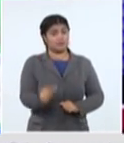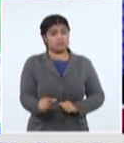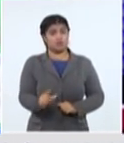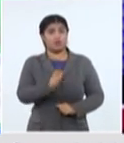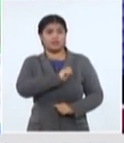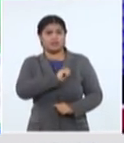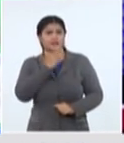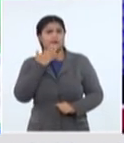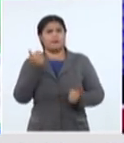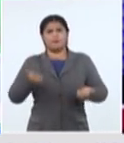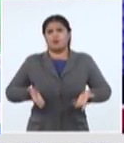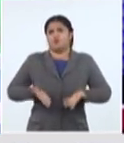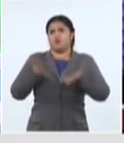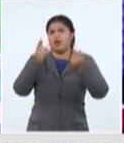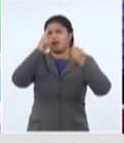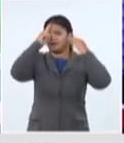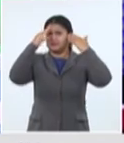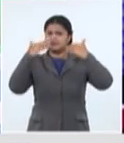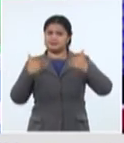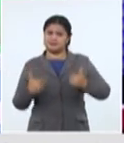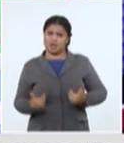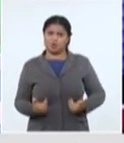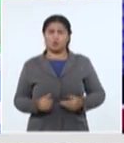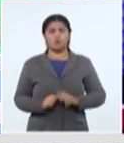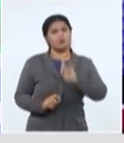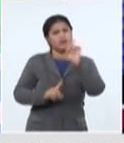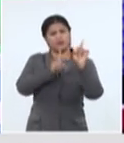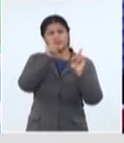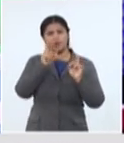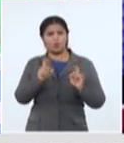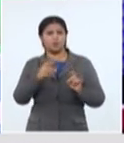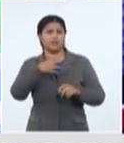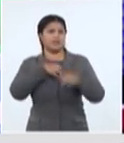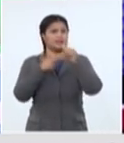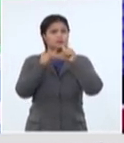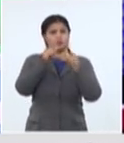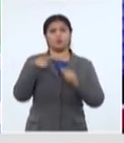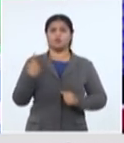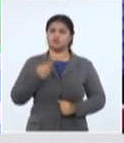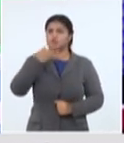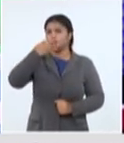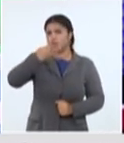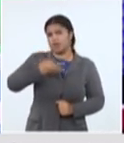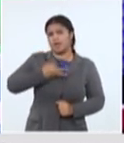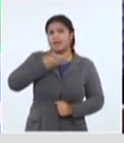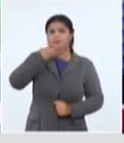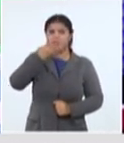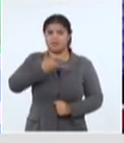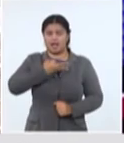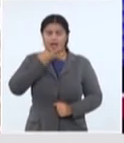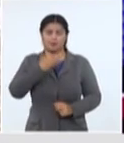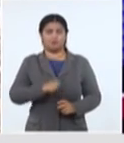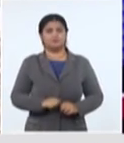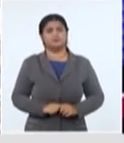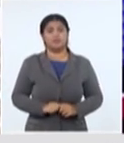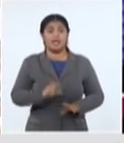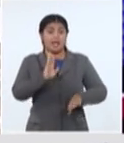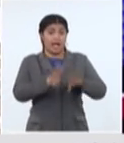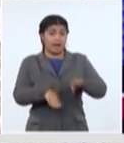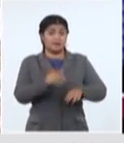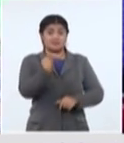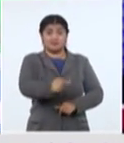para hacer o afrontar adecuadamente la enfermedad. Esto no es menos cierto que la COVID también le pone una impronta. Claro. O sea,